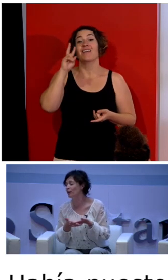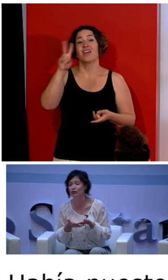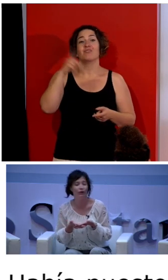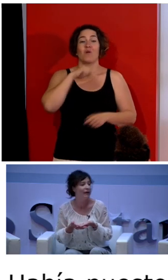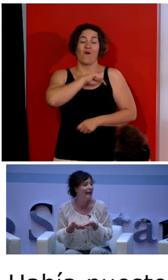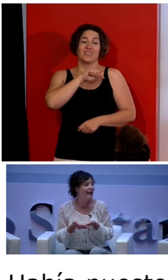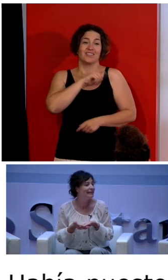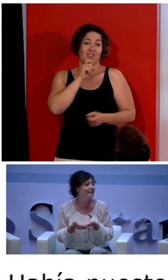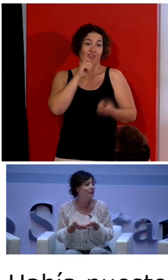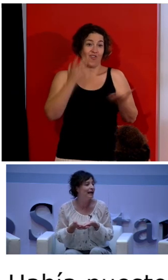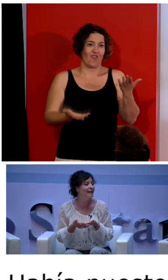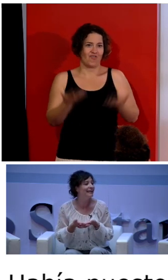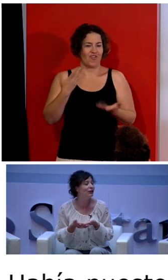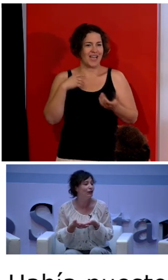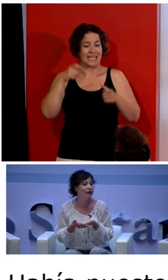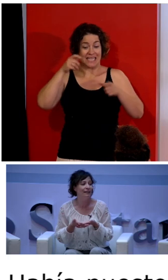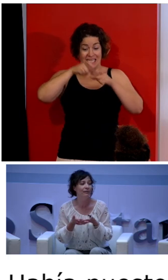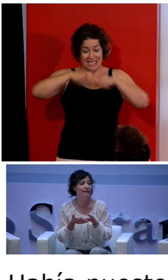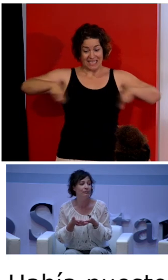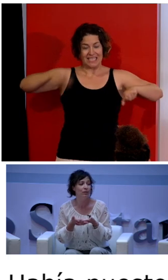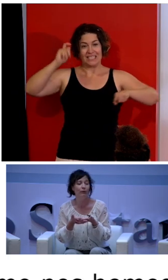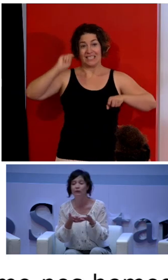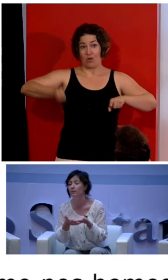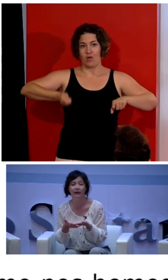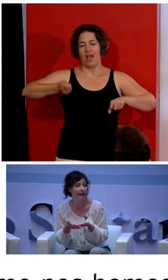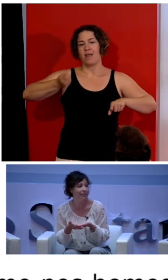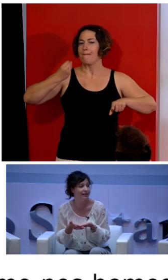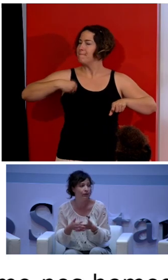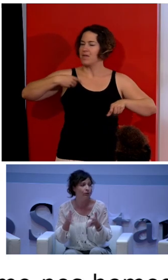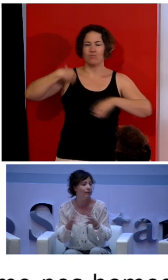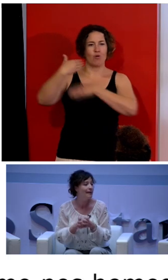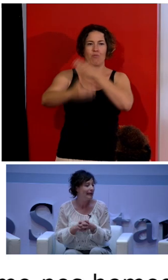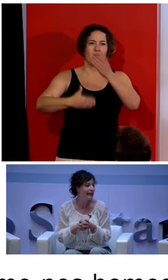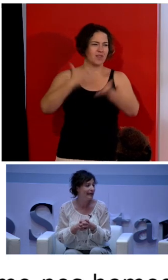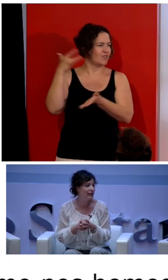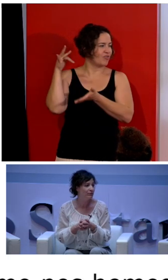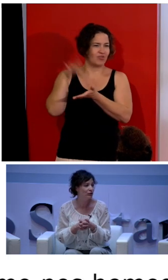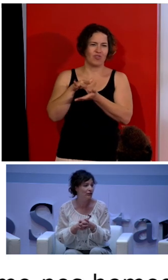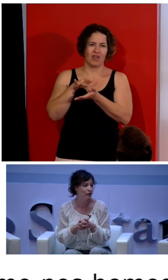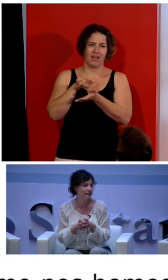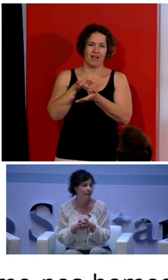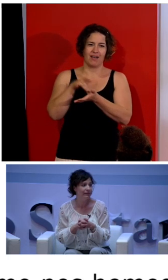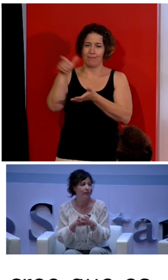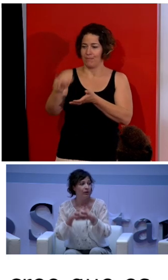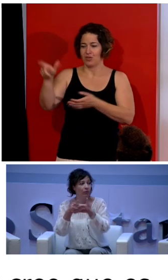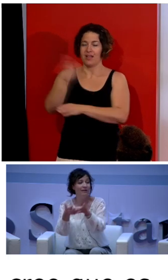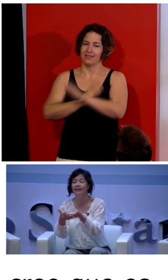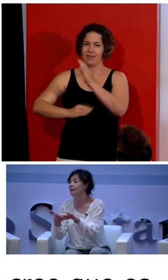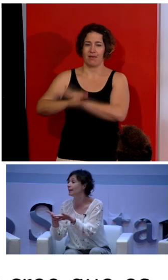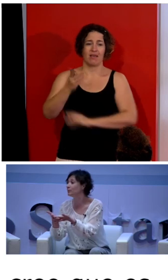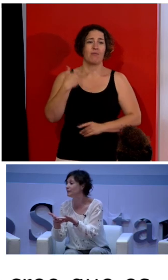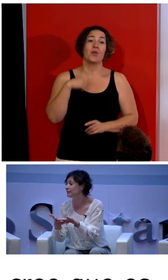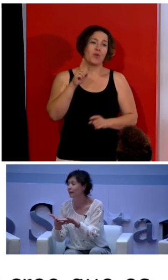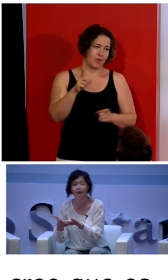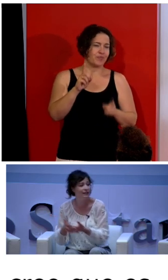este proceso el tribunal, y yo creo que también es el mismo proceso por el que han pasado... las personas con discapacidad. Pero como vais a